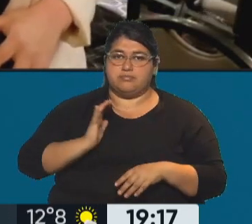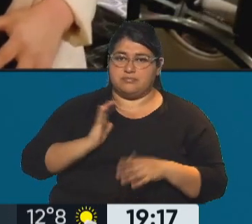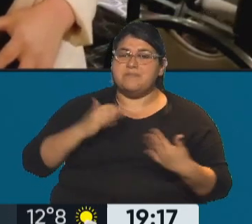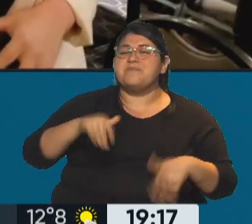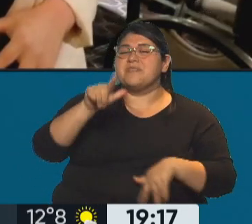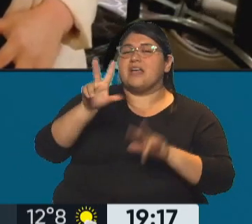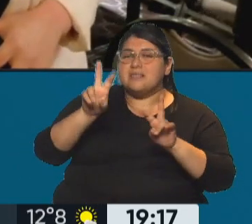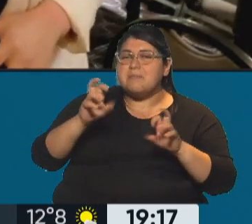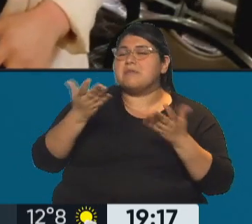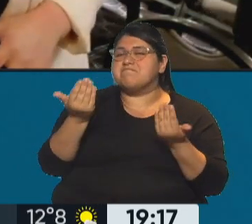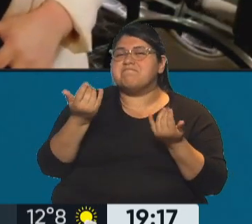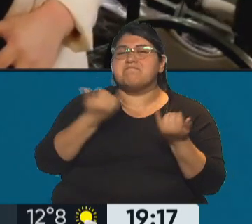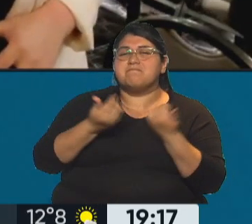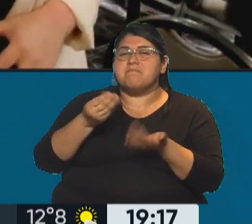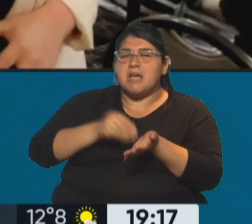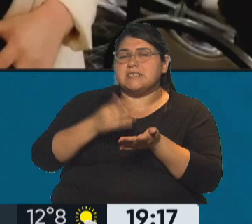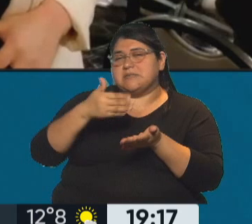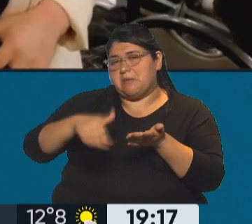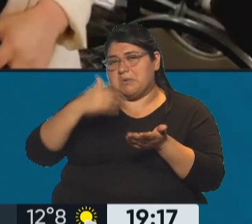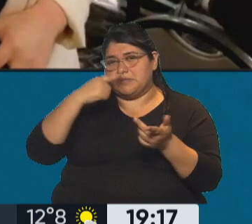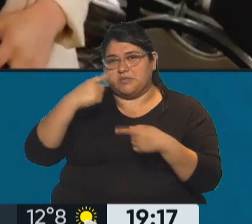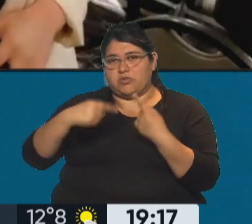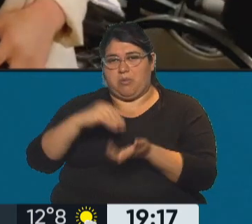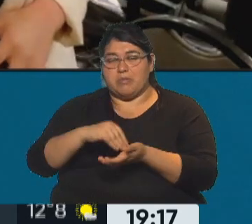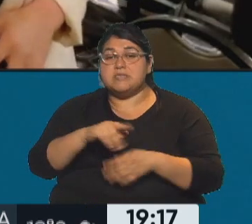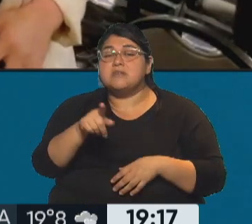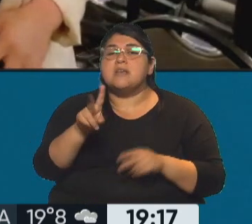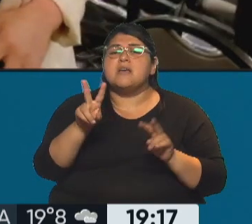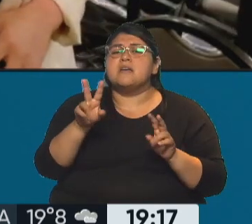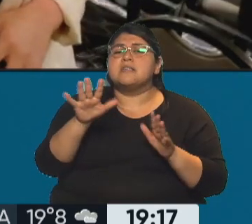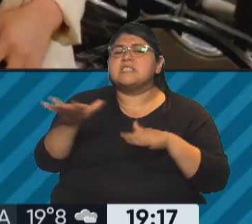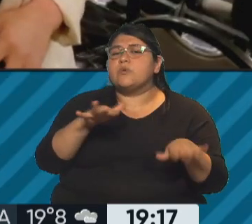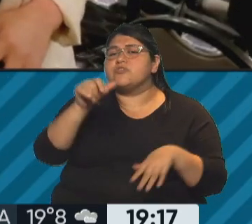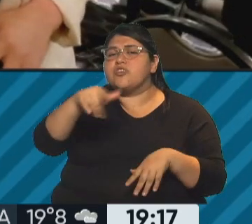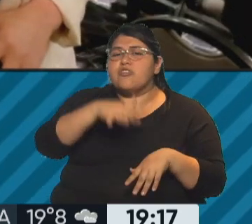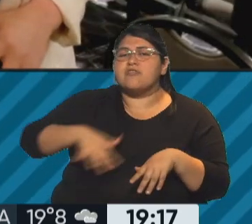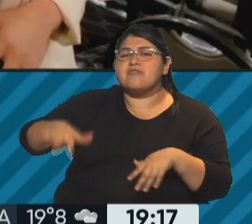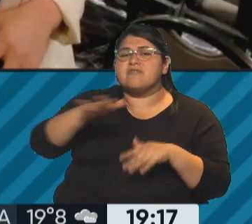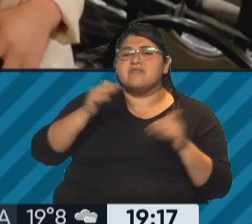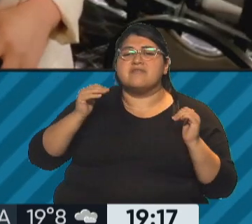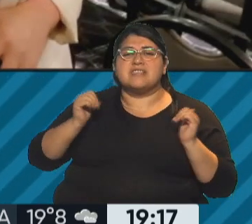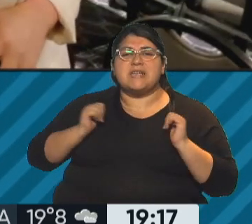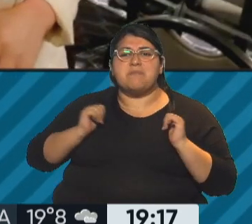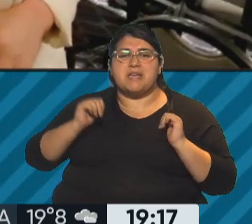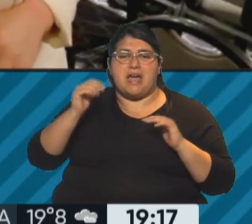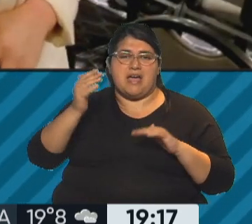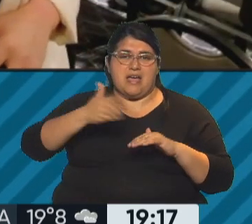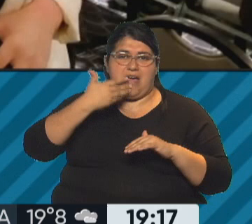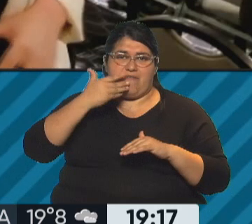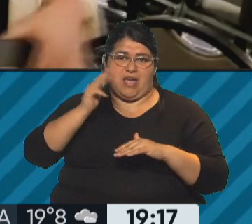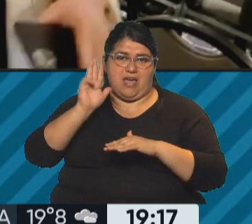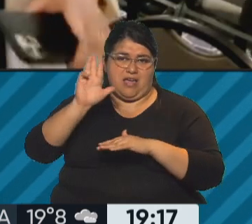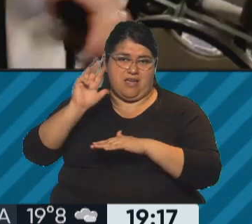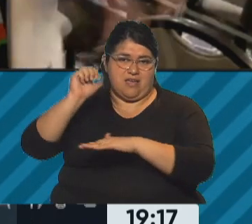hacemos un cierre rápidamente ahora y nos volvemos a encontrar un ratito algo para contar respecto a lo que ocurre allí en el centro de campaña la espera justamente la palabra de Lula